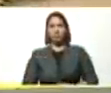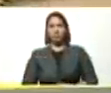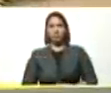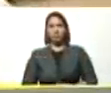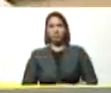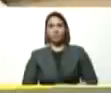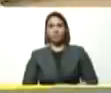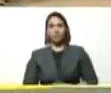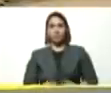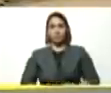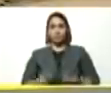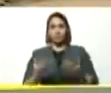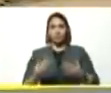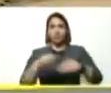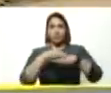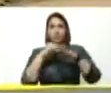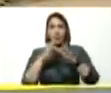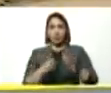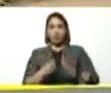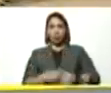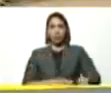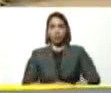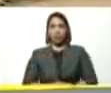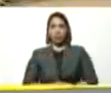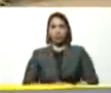Yo le voy a dar la palabra al ministro